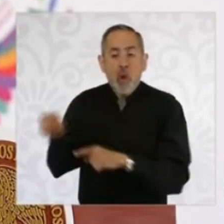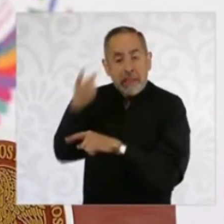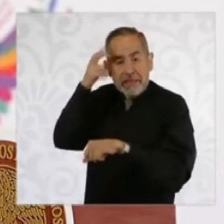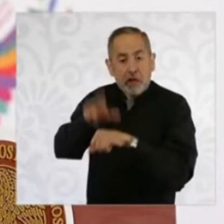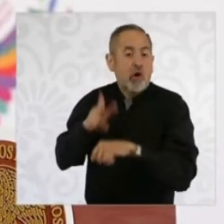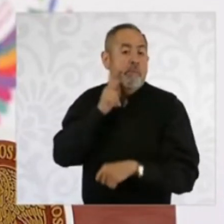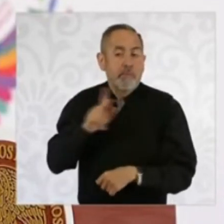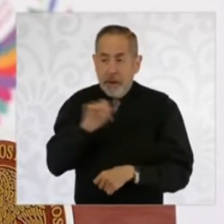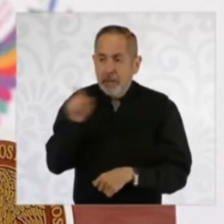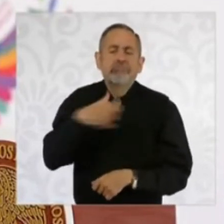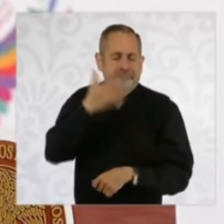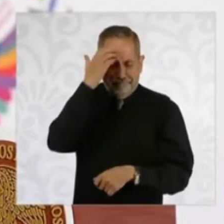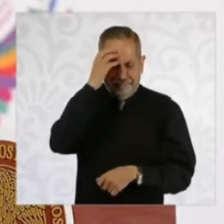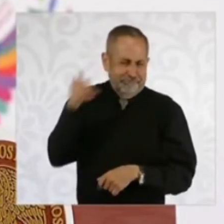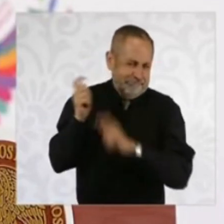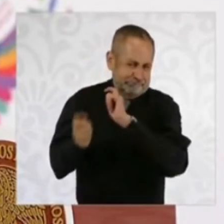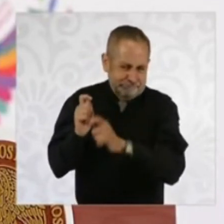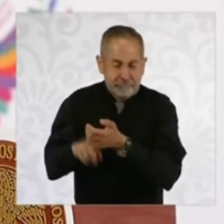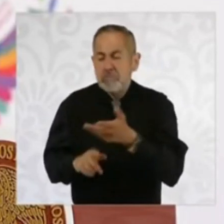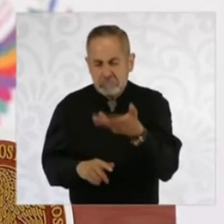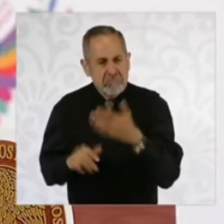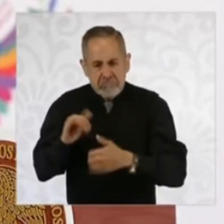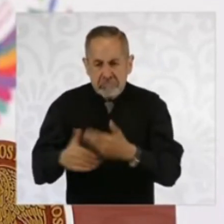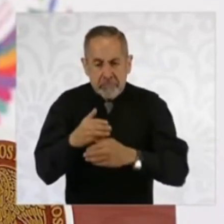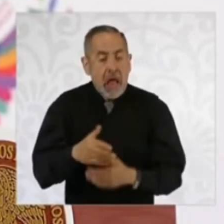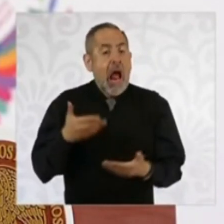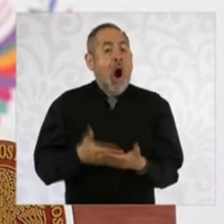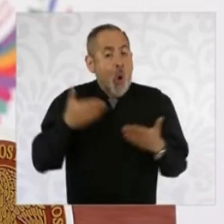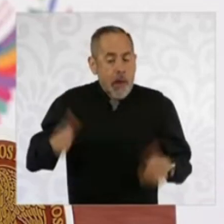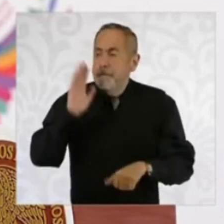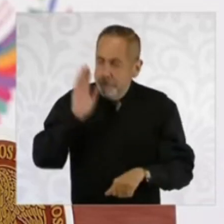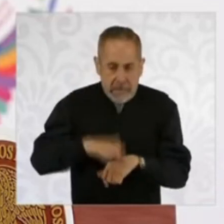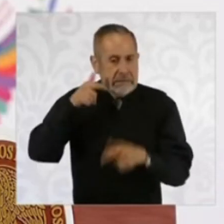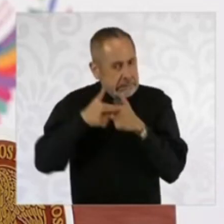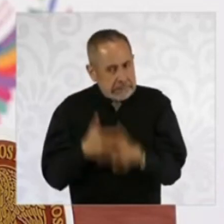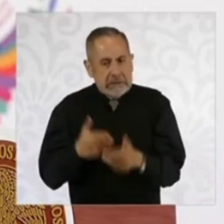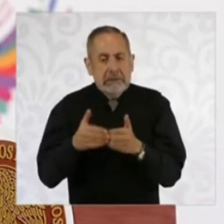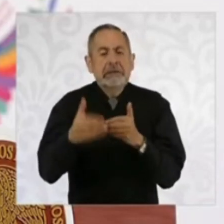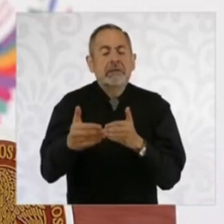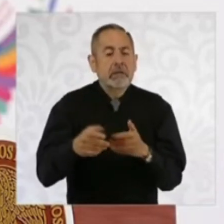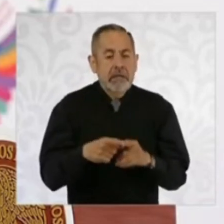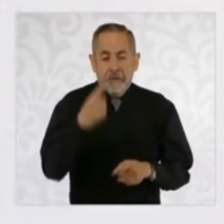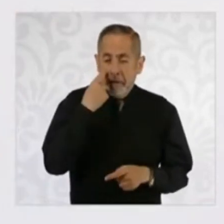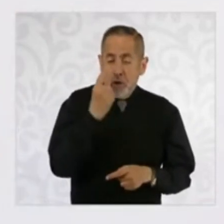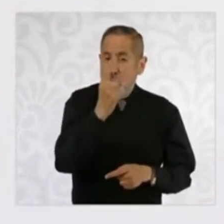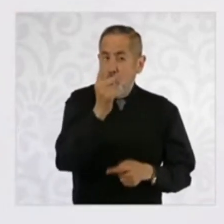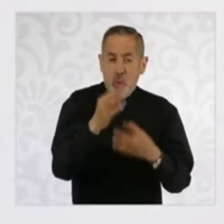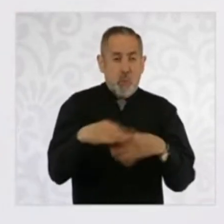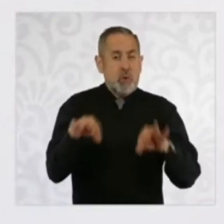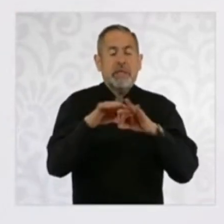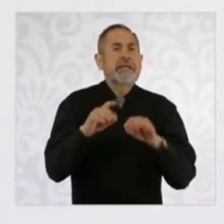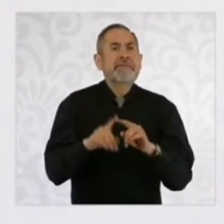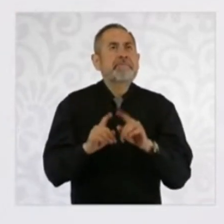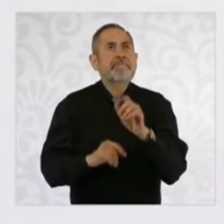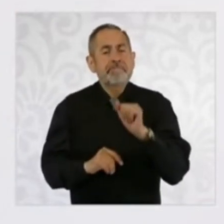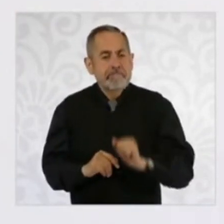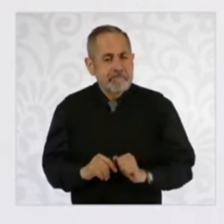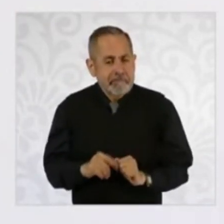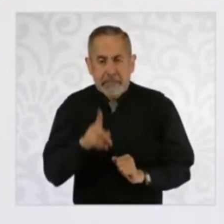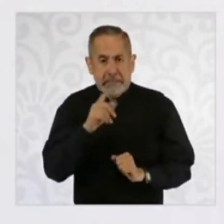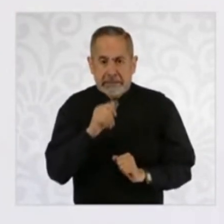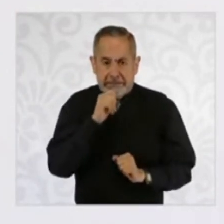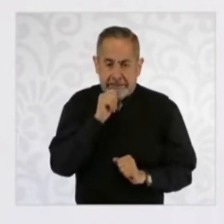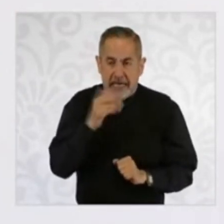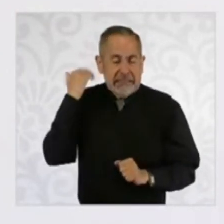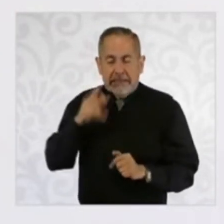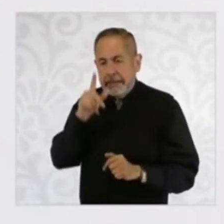Pemex y lo conoce. Y ahora vamos a avanzar todavía más. Una parte muy importante que no se